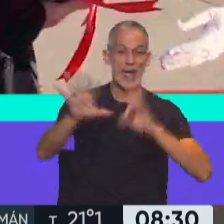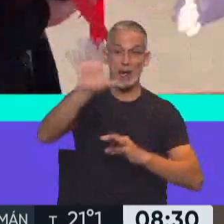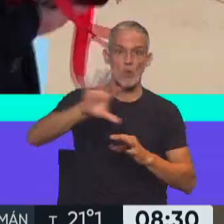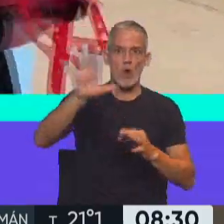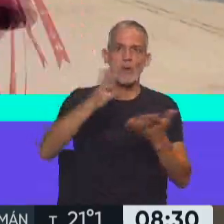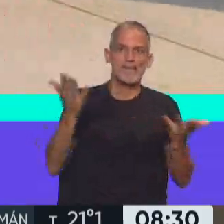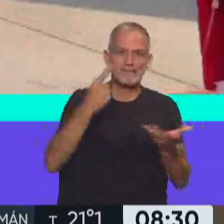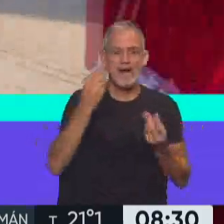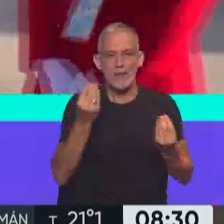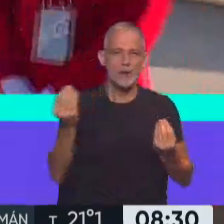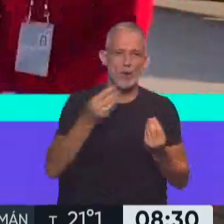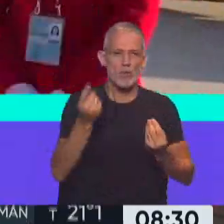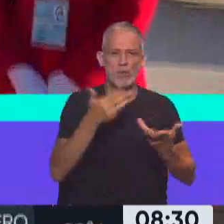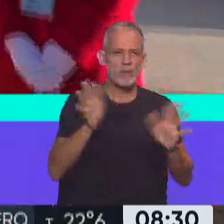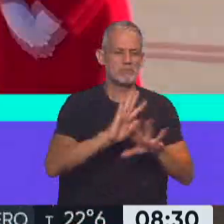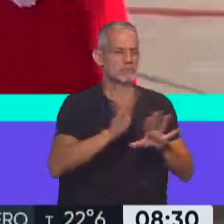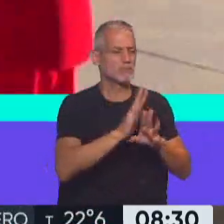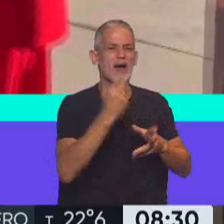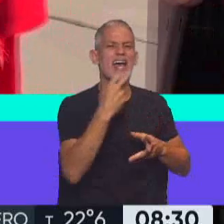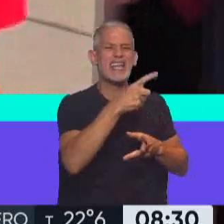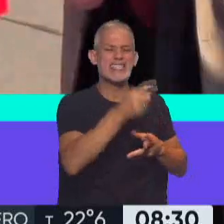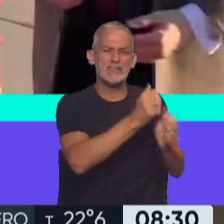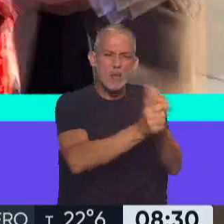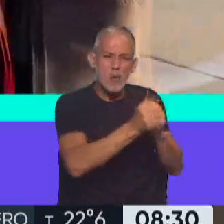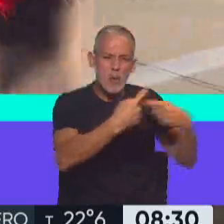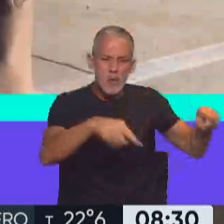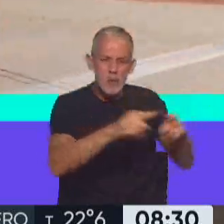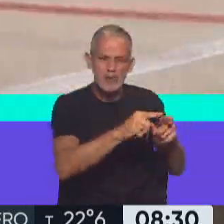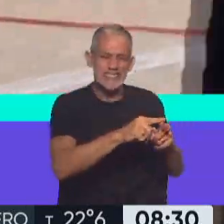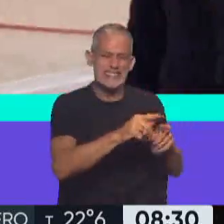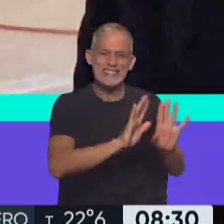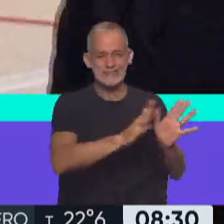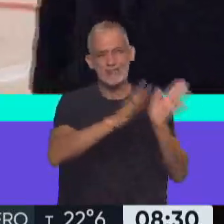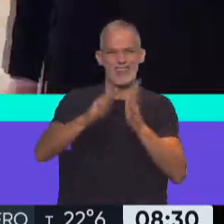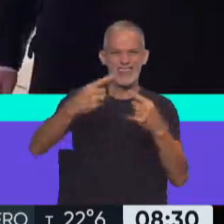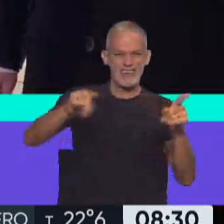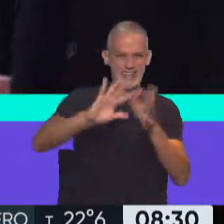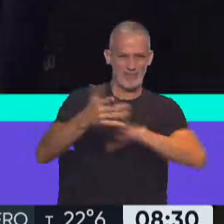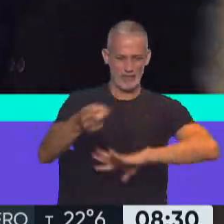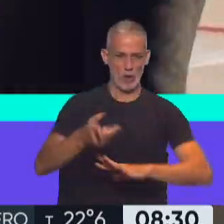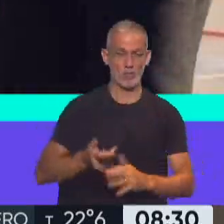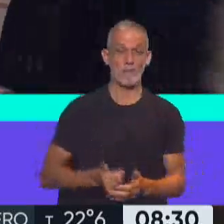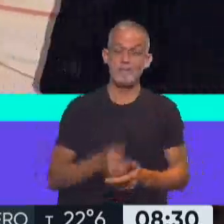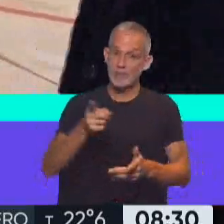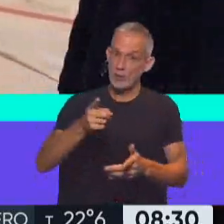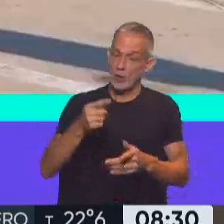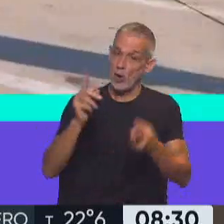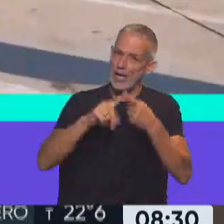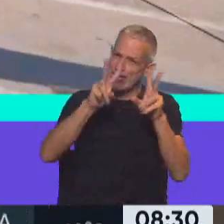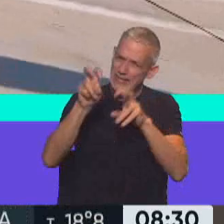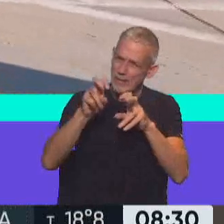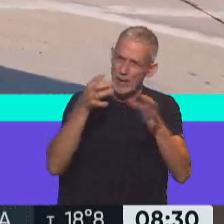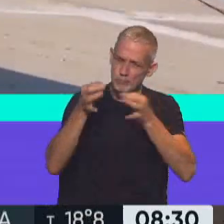para intentar de esto de descarbonizar la matriz apuntar a la energía nuclear otros temas que se van a estar charlando muy importante este